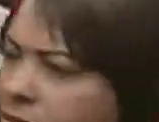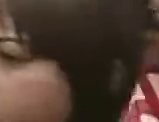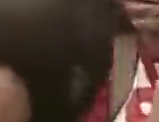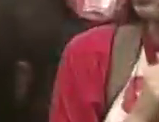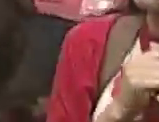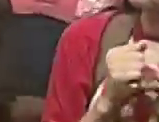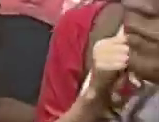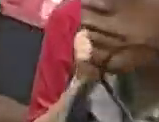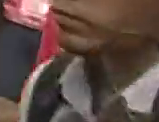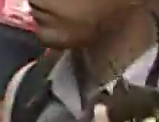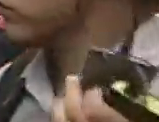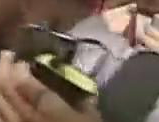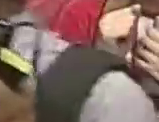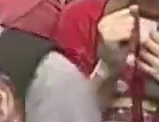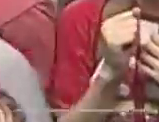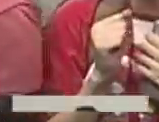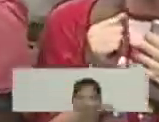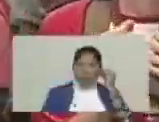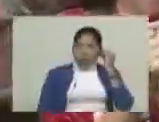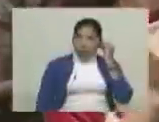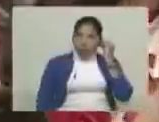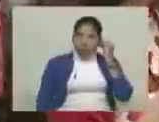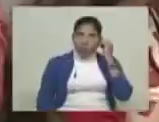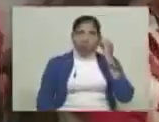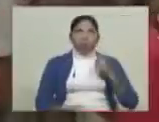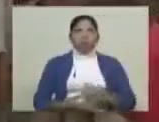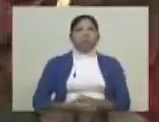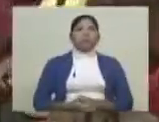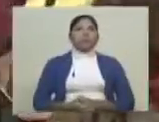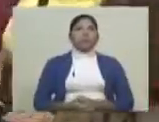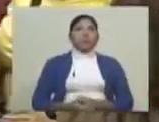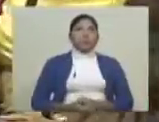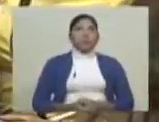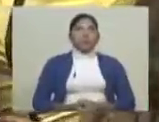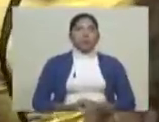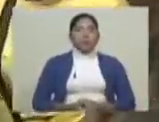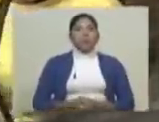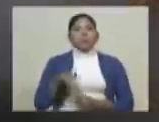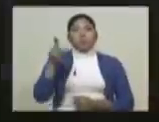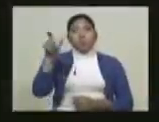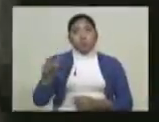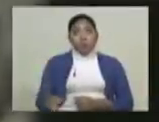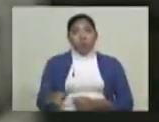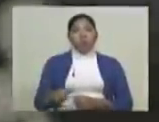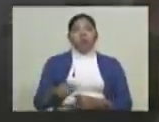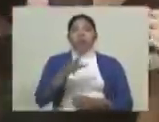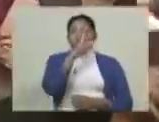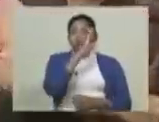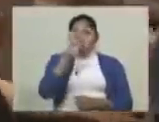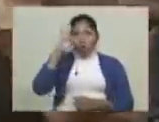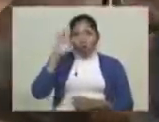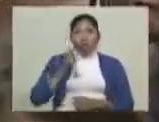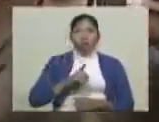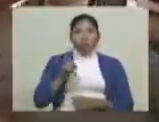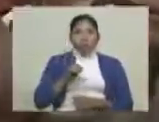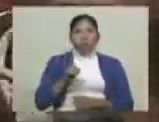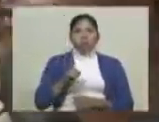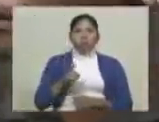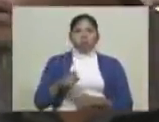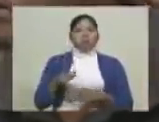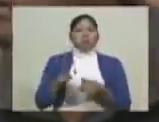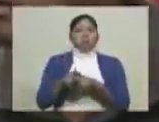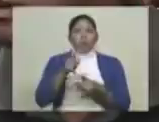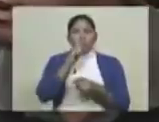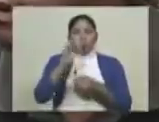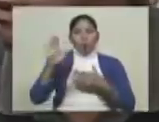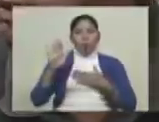Bien, de esta manera el primer vicepresidente del Partido Socialista Unido de Venezuela, Diosdado Cabello Rondón, juramentaba a los candidatos a